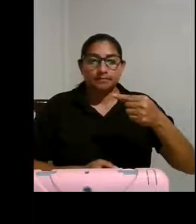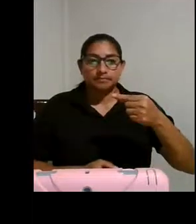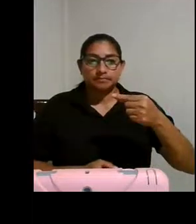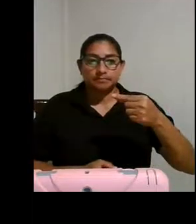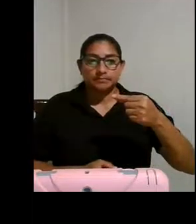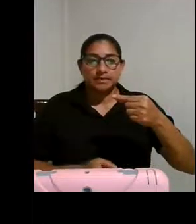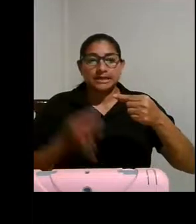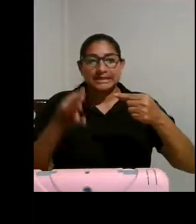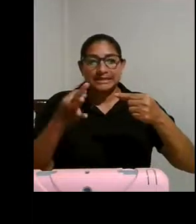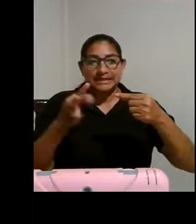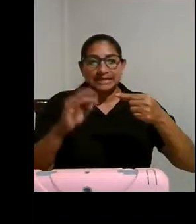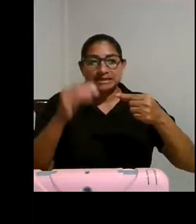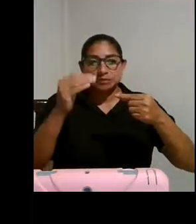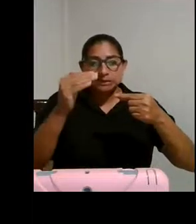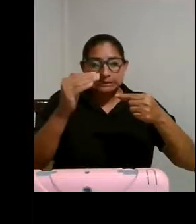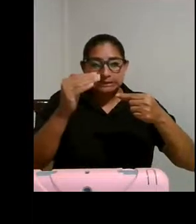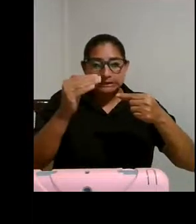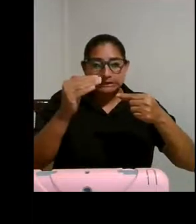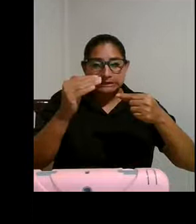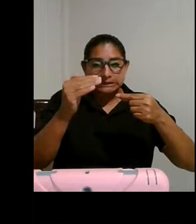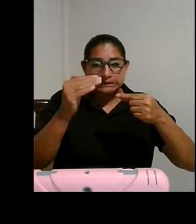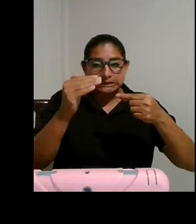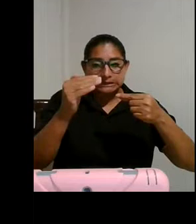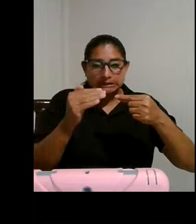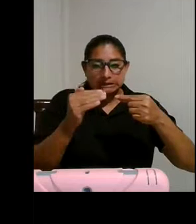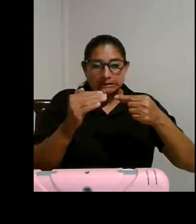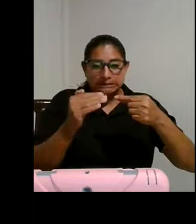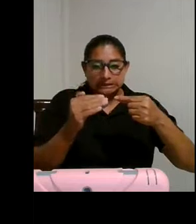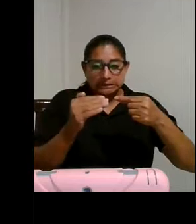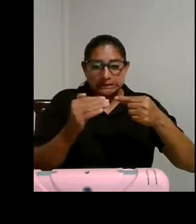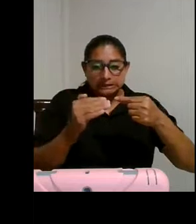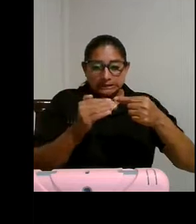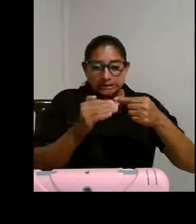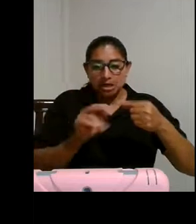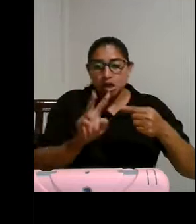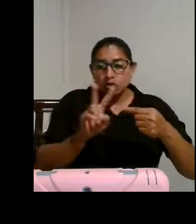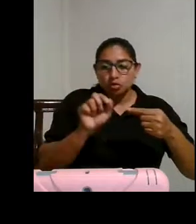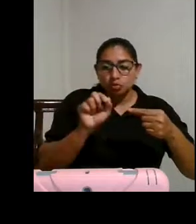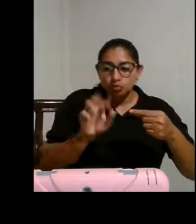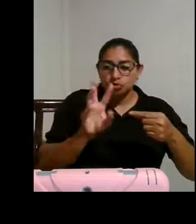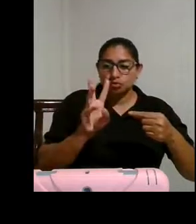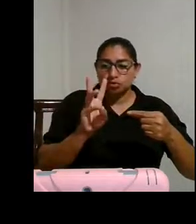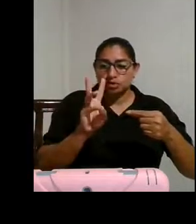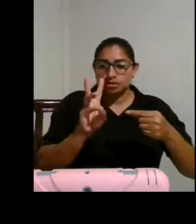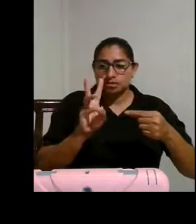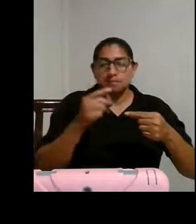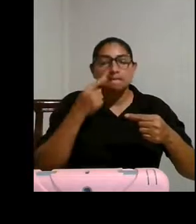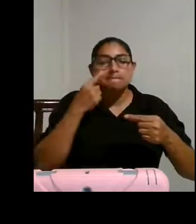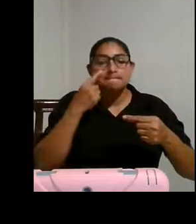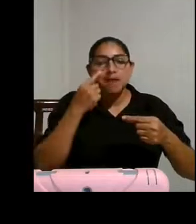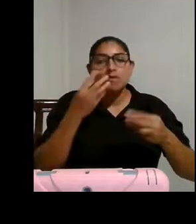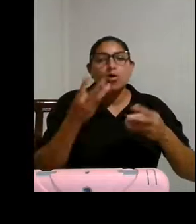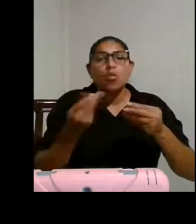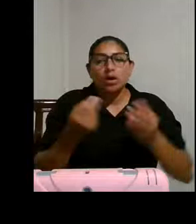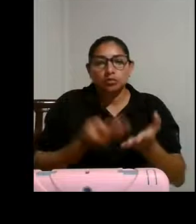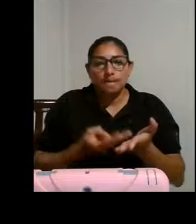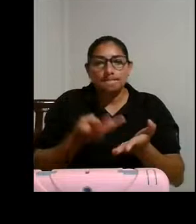de acercarnos al 2,6 lo más que podamos, ¿ok? Para ver cuál va a ser el